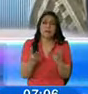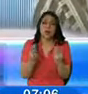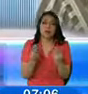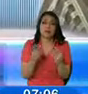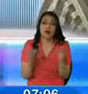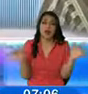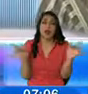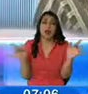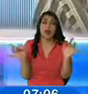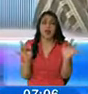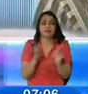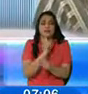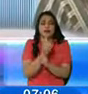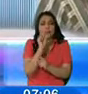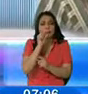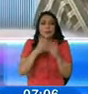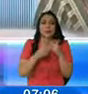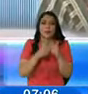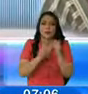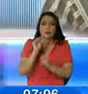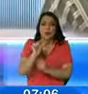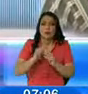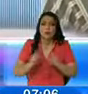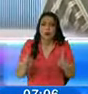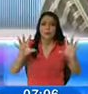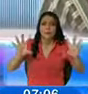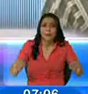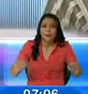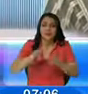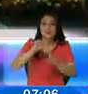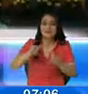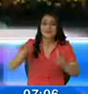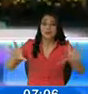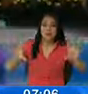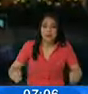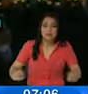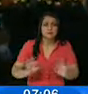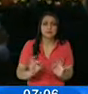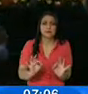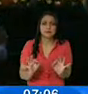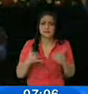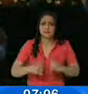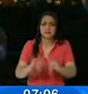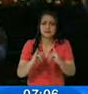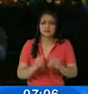tuvieron quizás algunos inconvenientes en ese sentido Pero no del sistema informático informó Héctor Romero